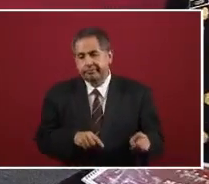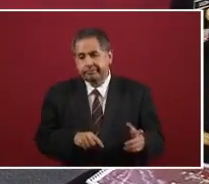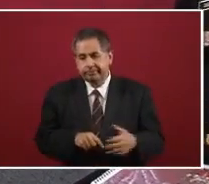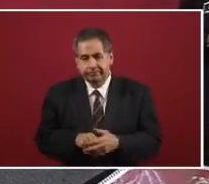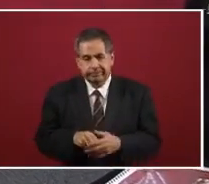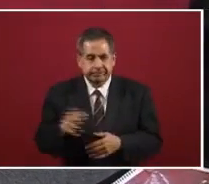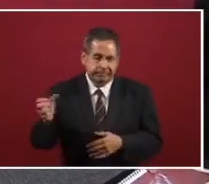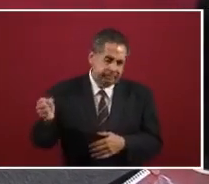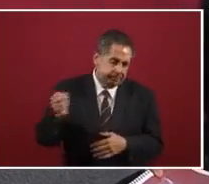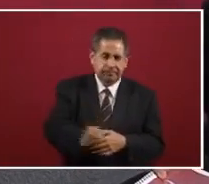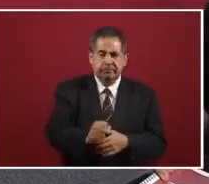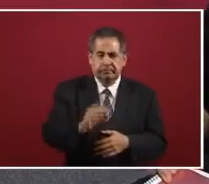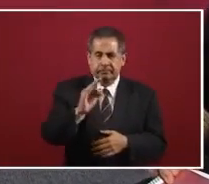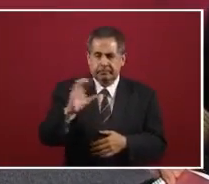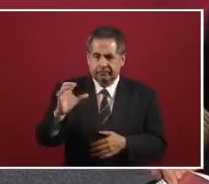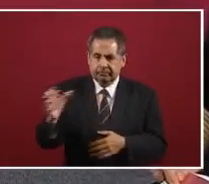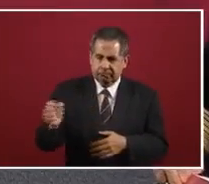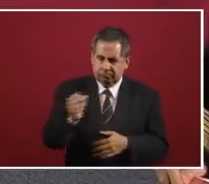a Calderón